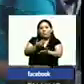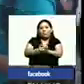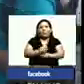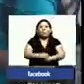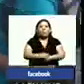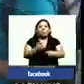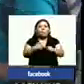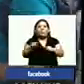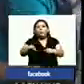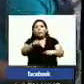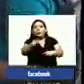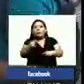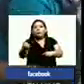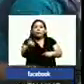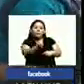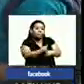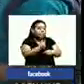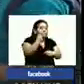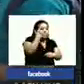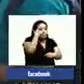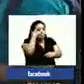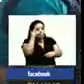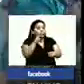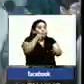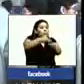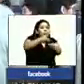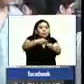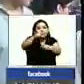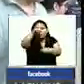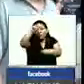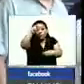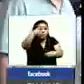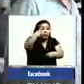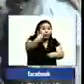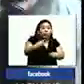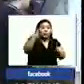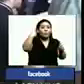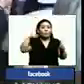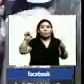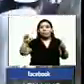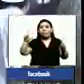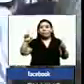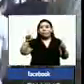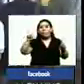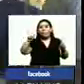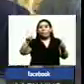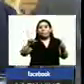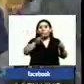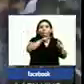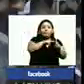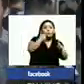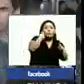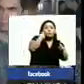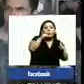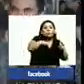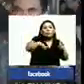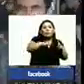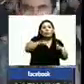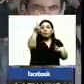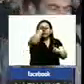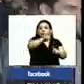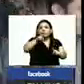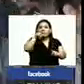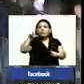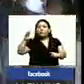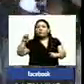Pero otros llegaron en busca de ofertas laborales Eleazar Galante fue uno de ellos Reside en Urdes Colón